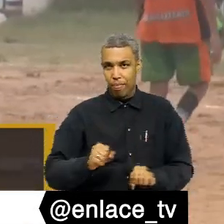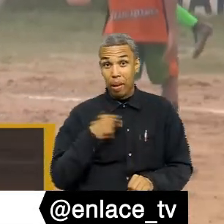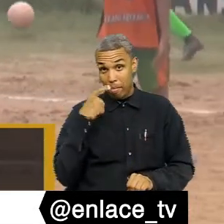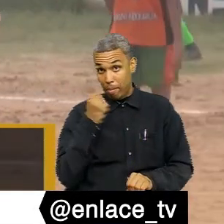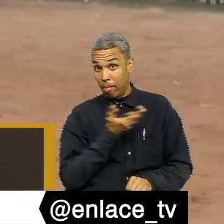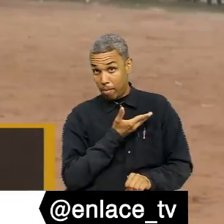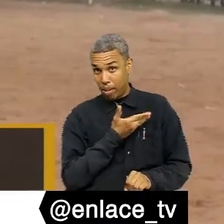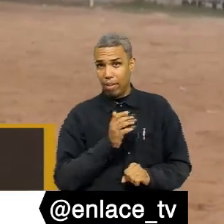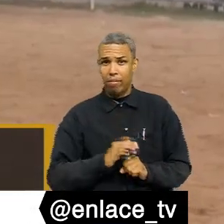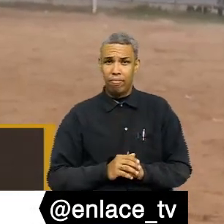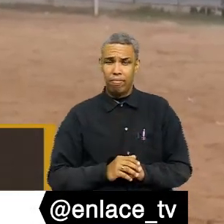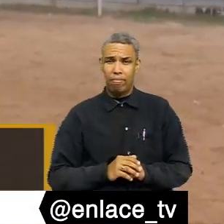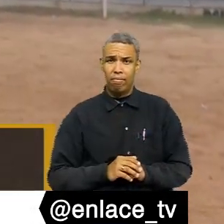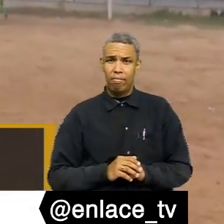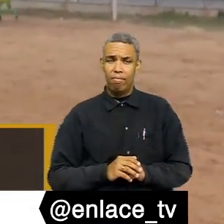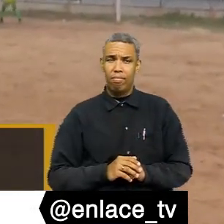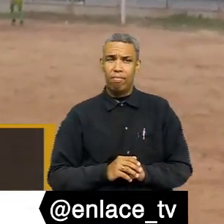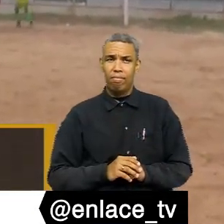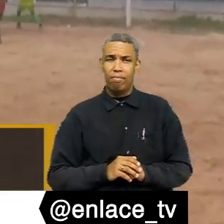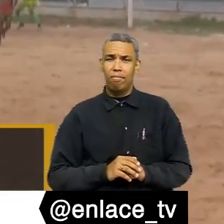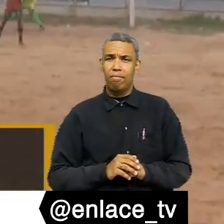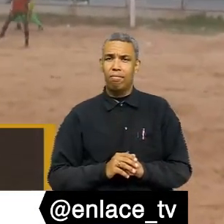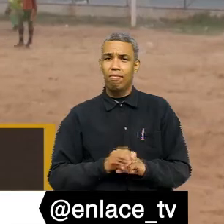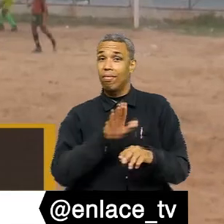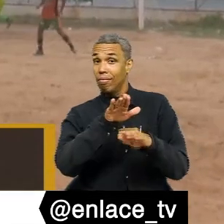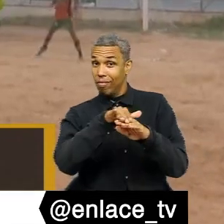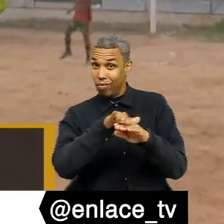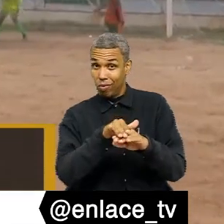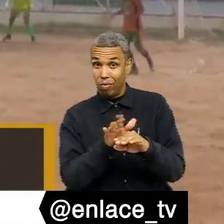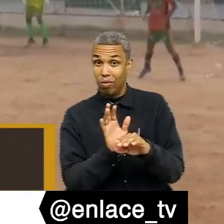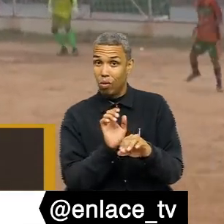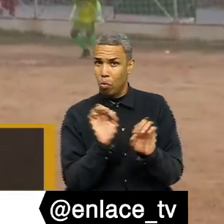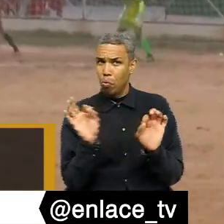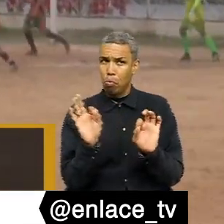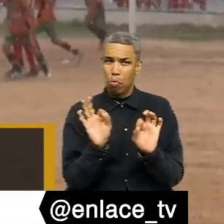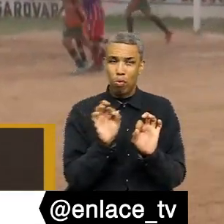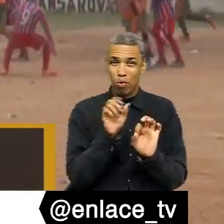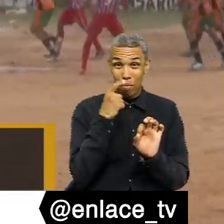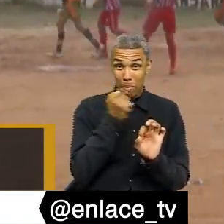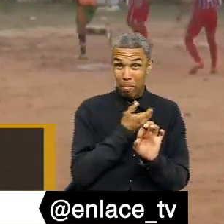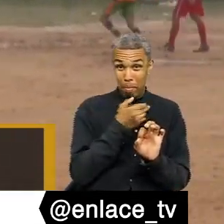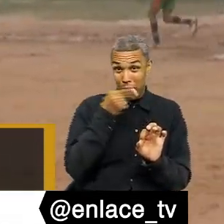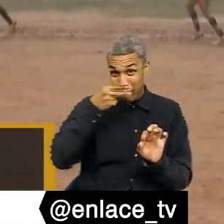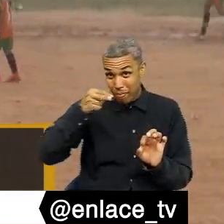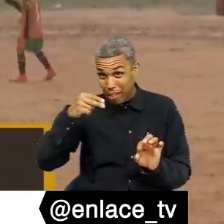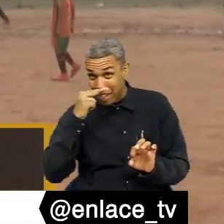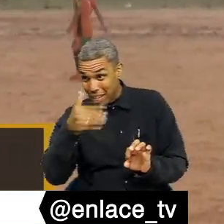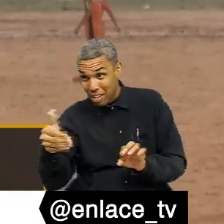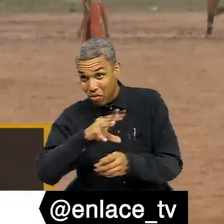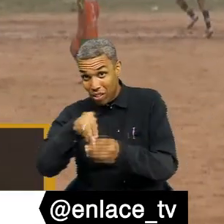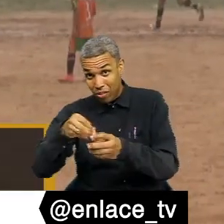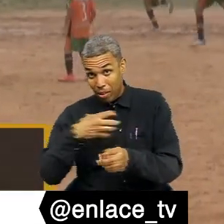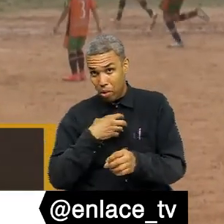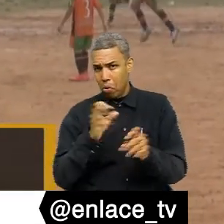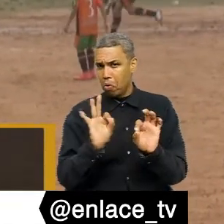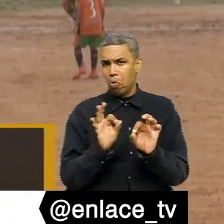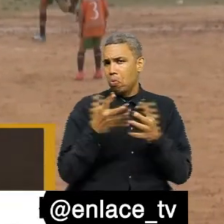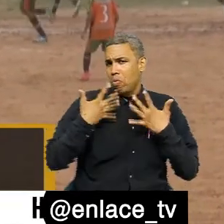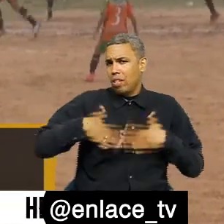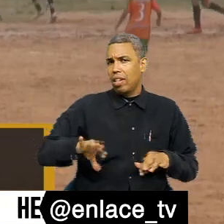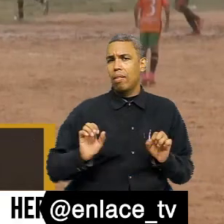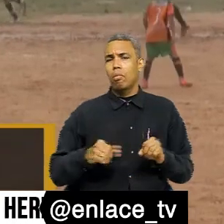no solamente a los padres de los niños, sino a los amantes del fútbol, a que nos acompañen este sábado, este domingo,